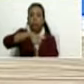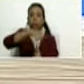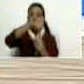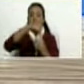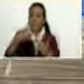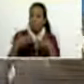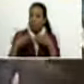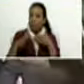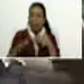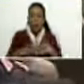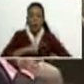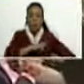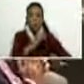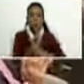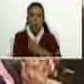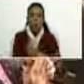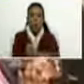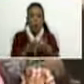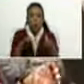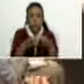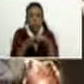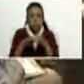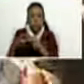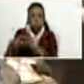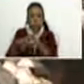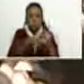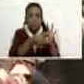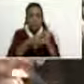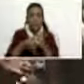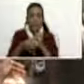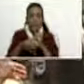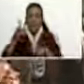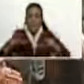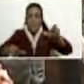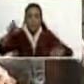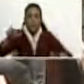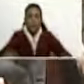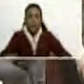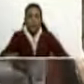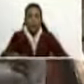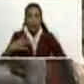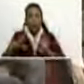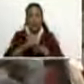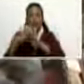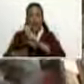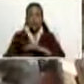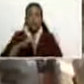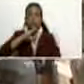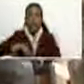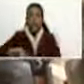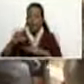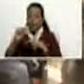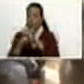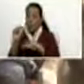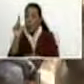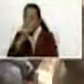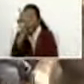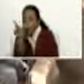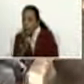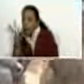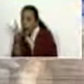en adelante lo que tiene que ver una poderosa unión nacional en relación a nuestros derechos históricos de la Guayana Esequiba,